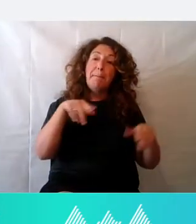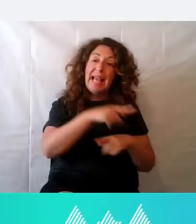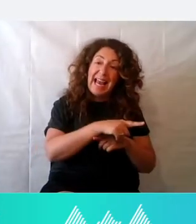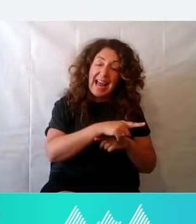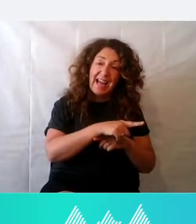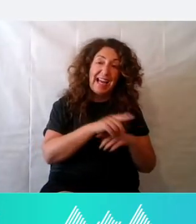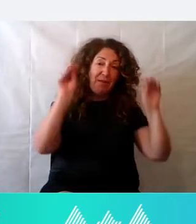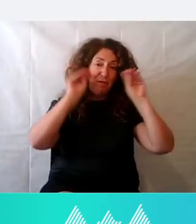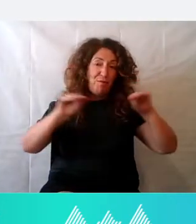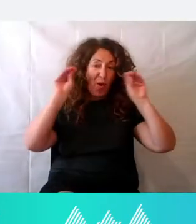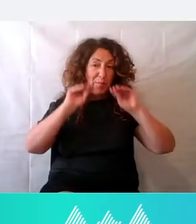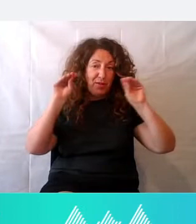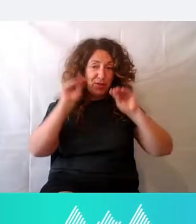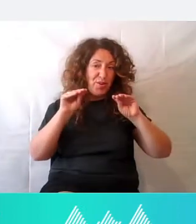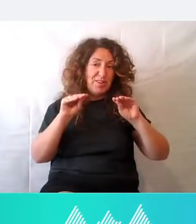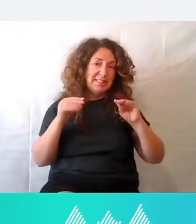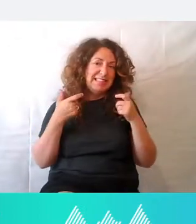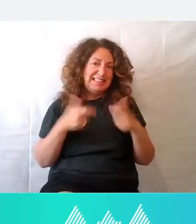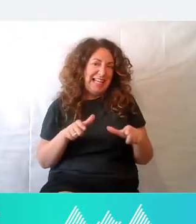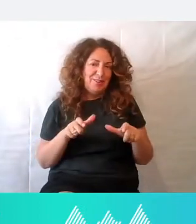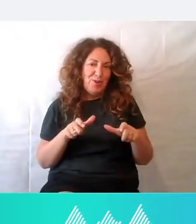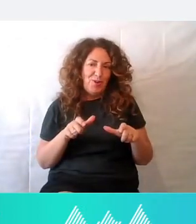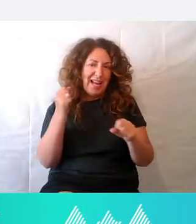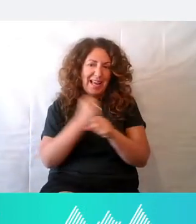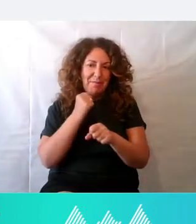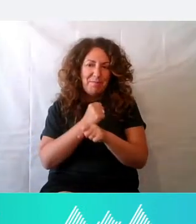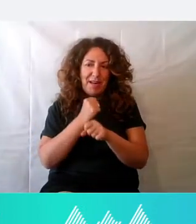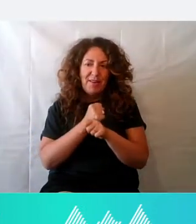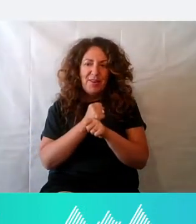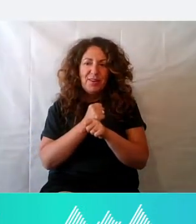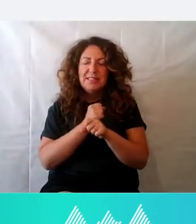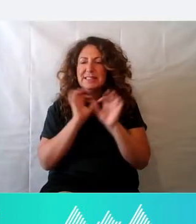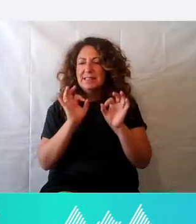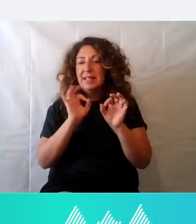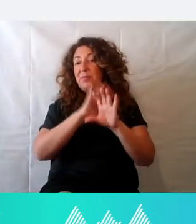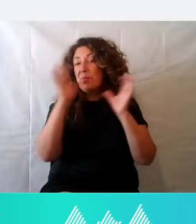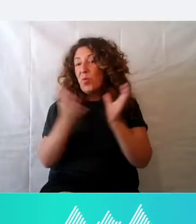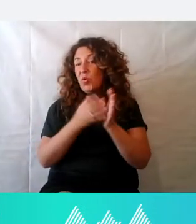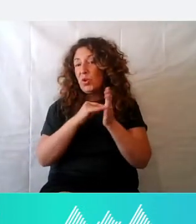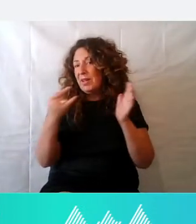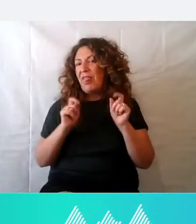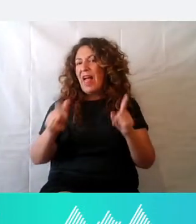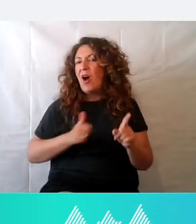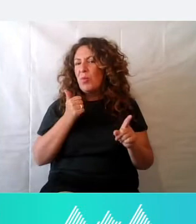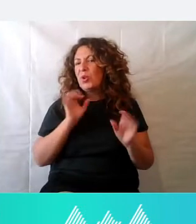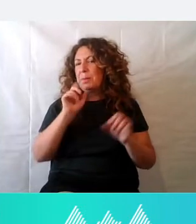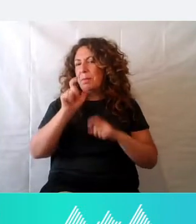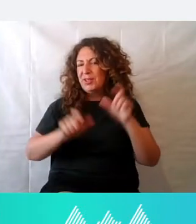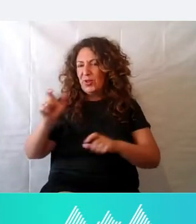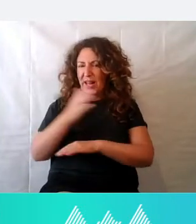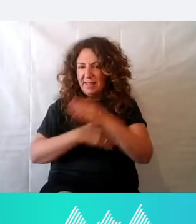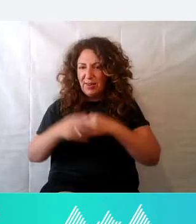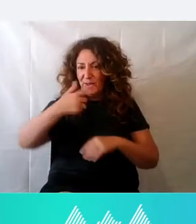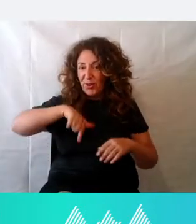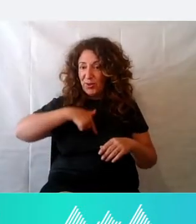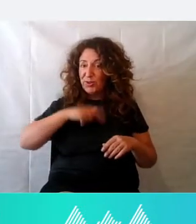el sector y el empleo en el mundo de la tecnología es una oportunidad para las personas con discapacidad nosotros estamos trabajando también